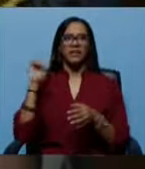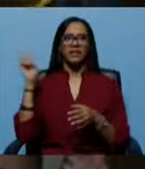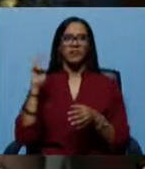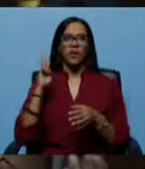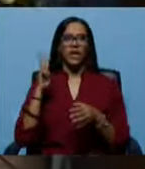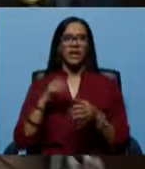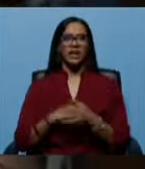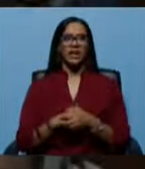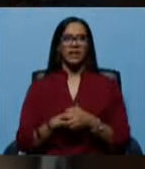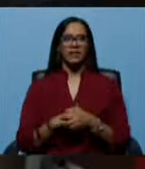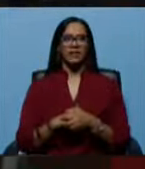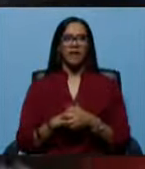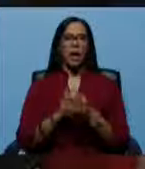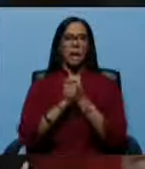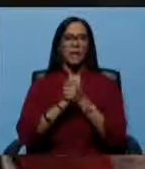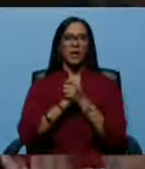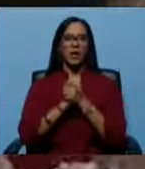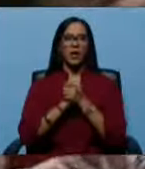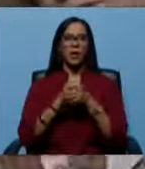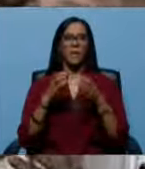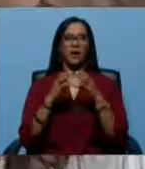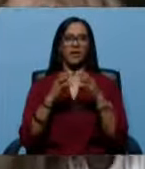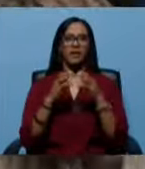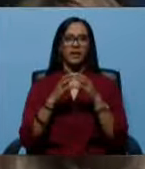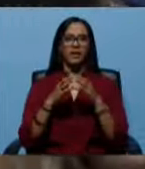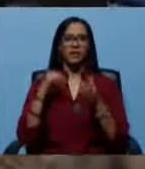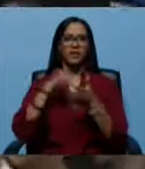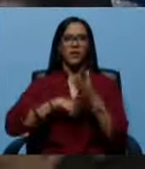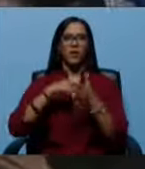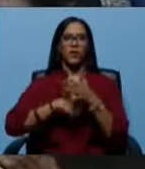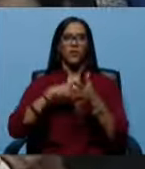Venezuela, amigo, compañero de lucha.